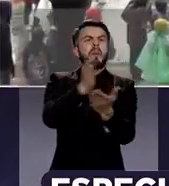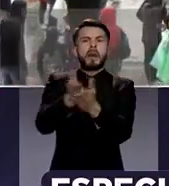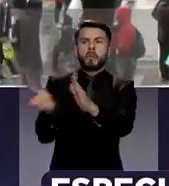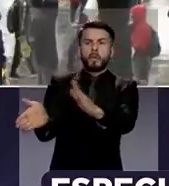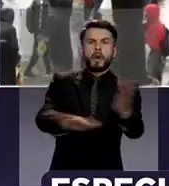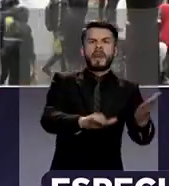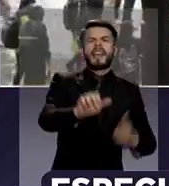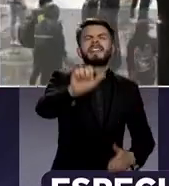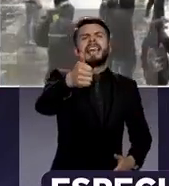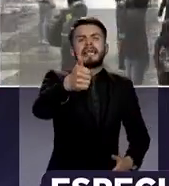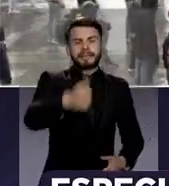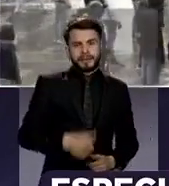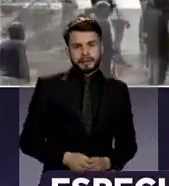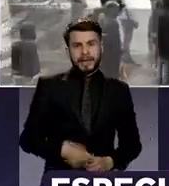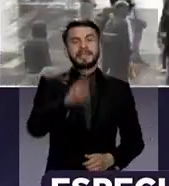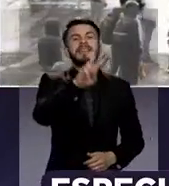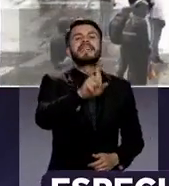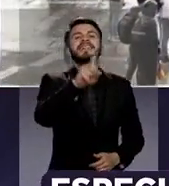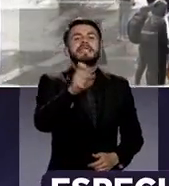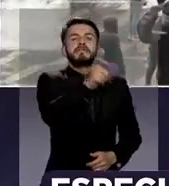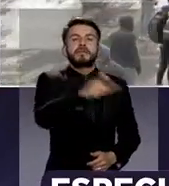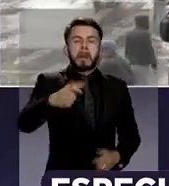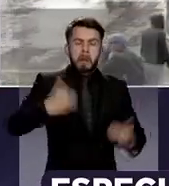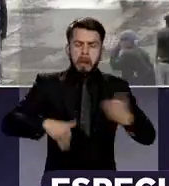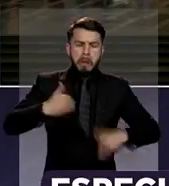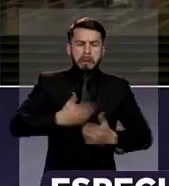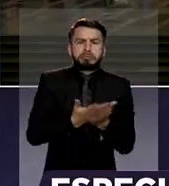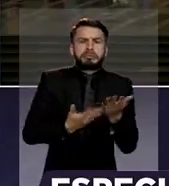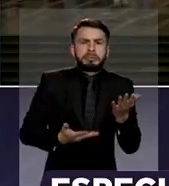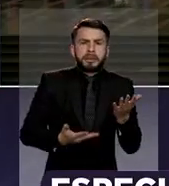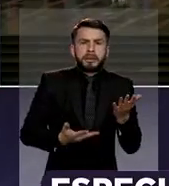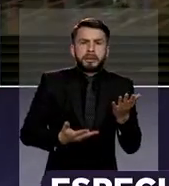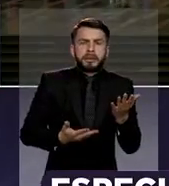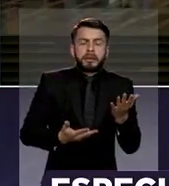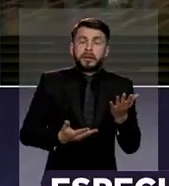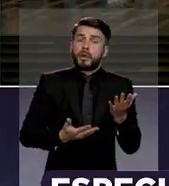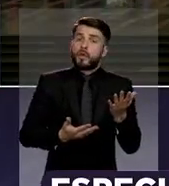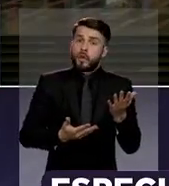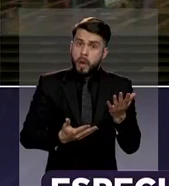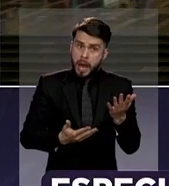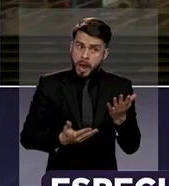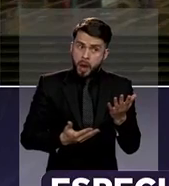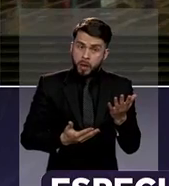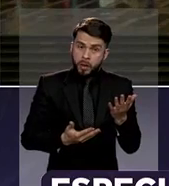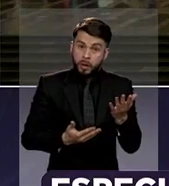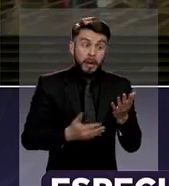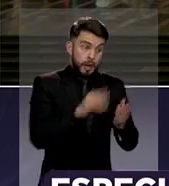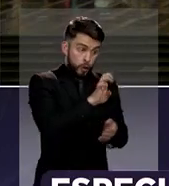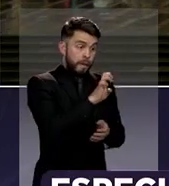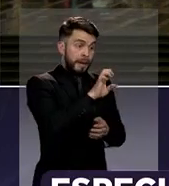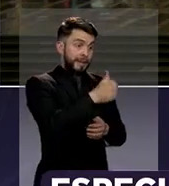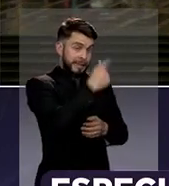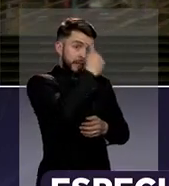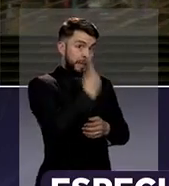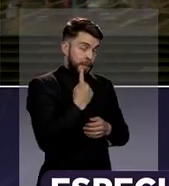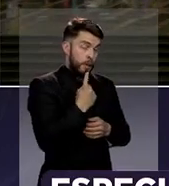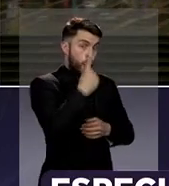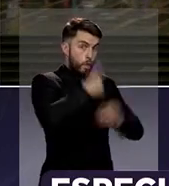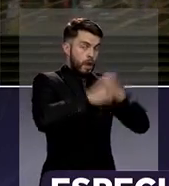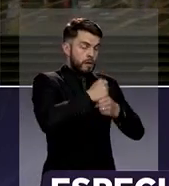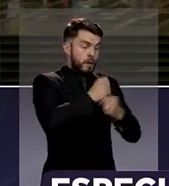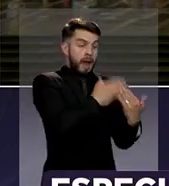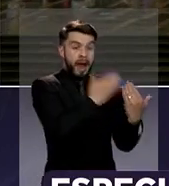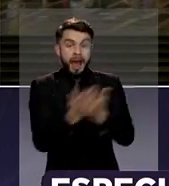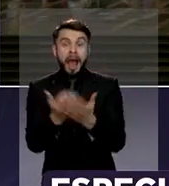76 heridos a bala mientras que en esta situación en ocho días en ocho días de protesta en